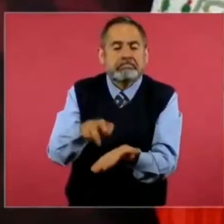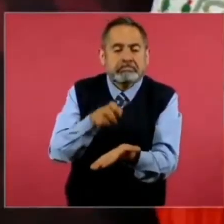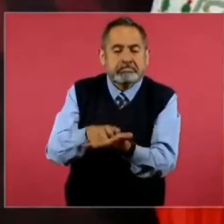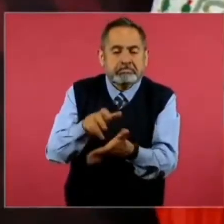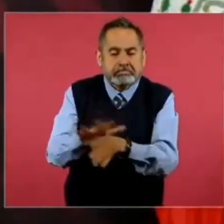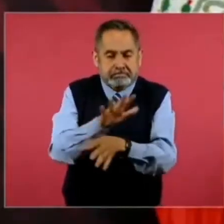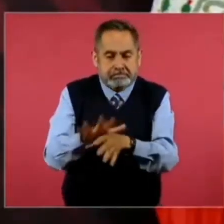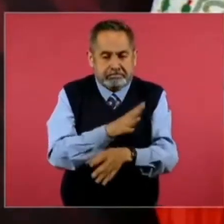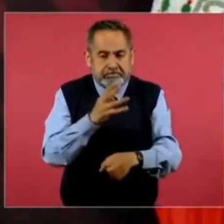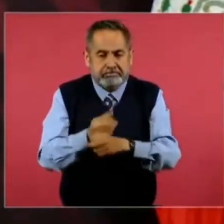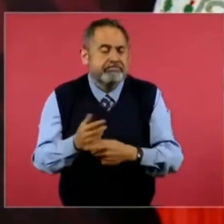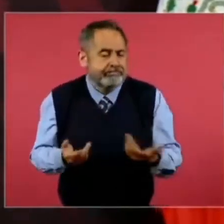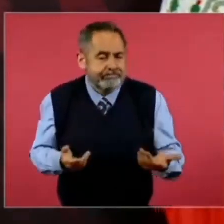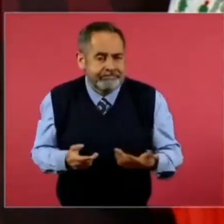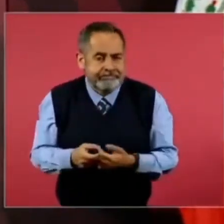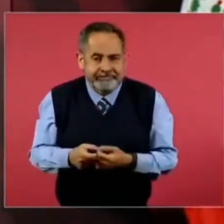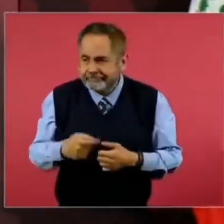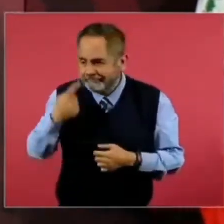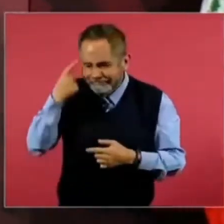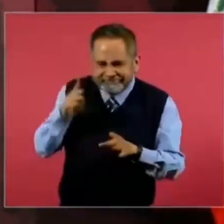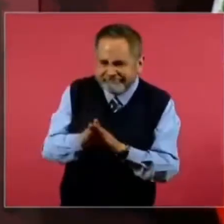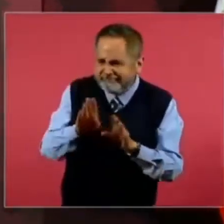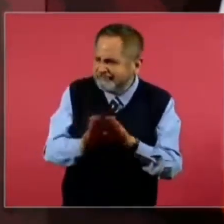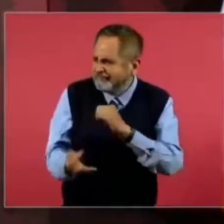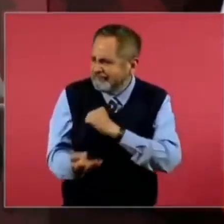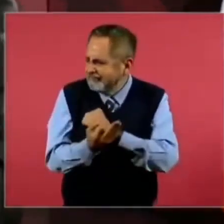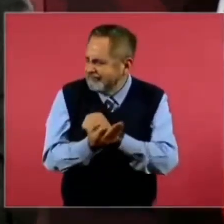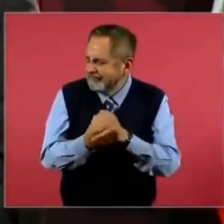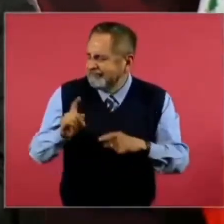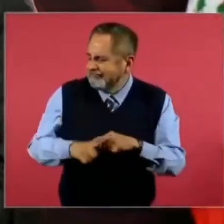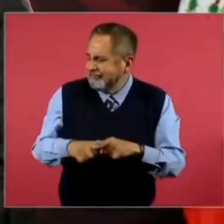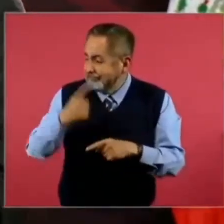empezaron a crear organismos,